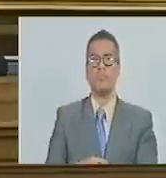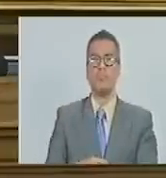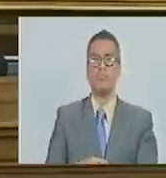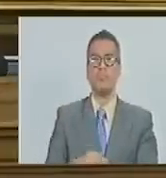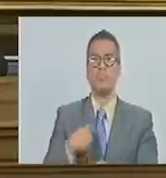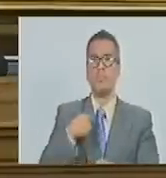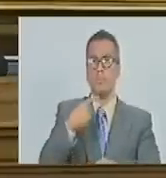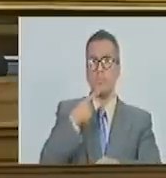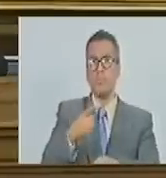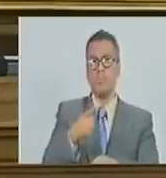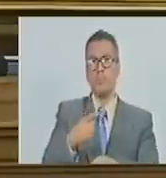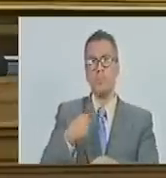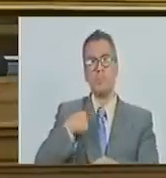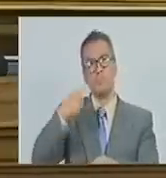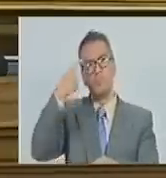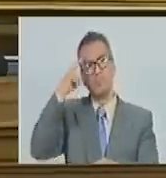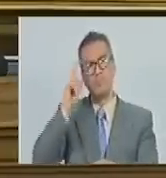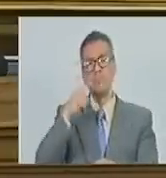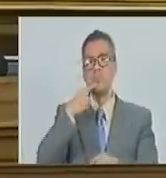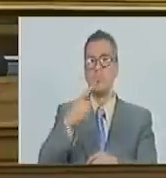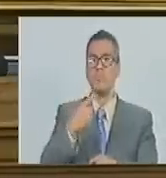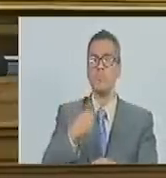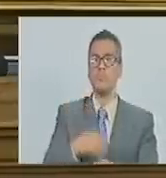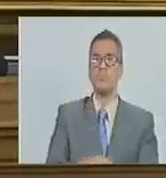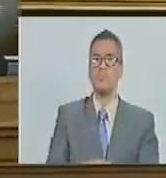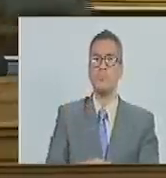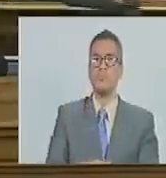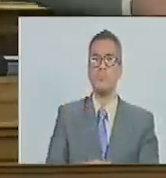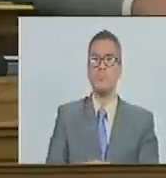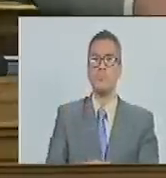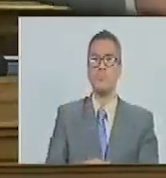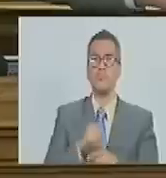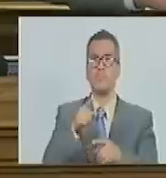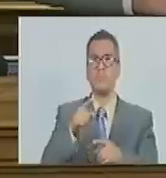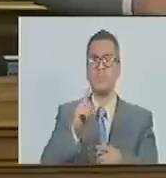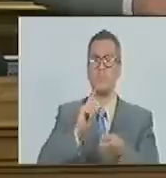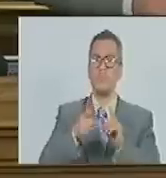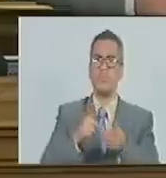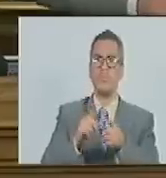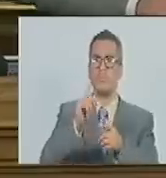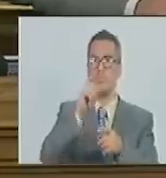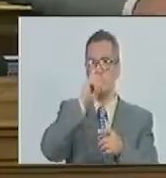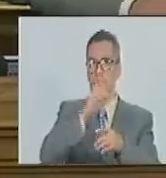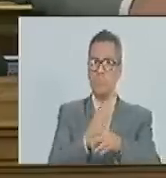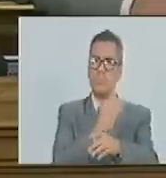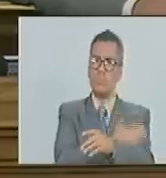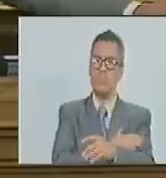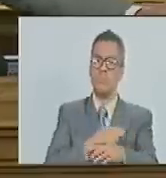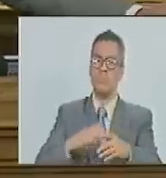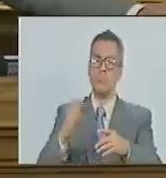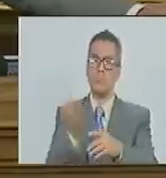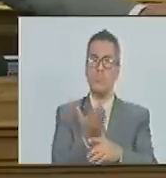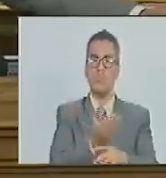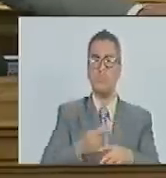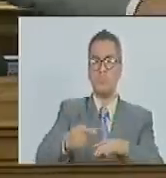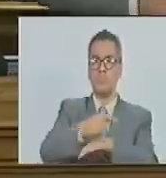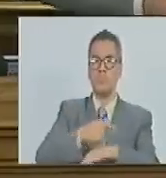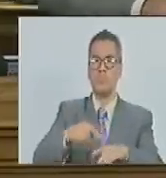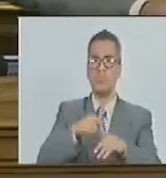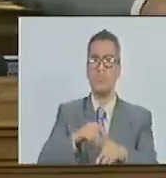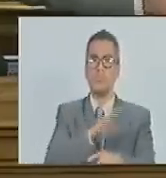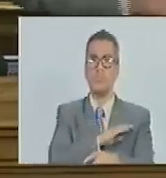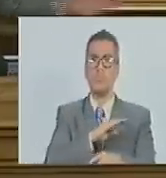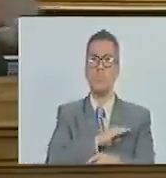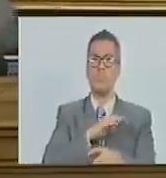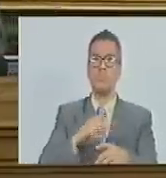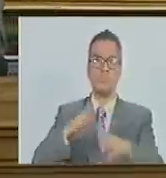Incluso con algo de descaro, o con mucho descaro, debo decirlo, quienes escasamente un año antes llamaban a golpe de Estado y se